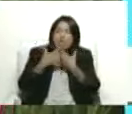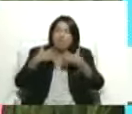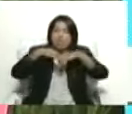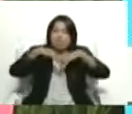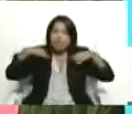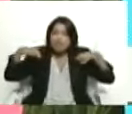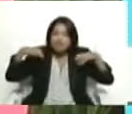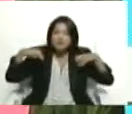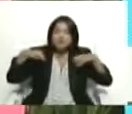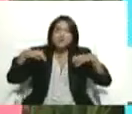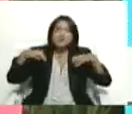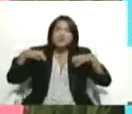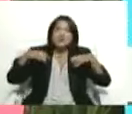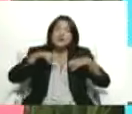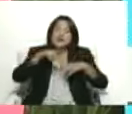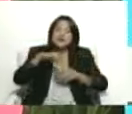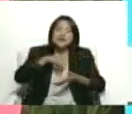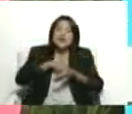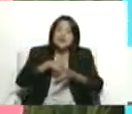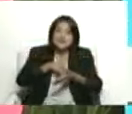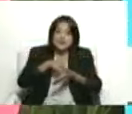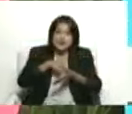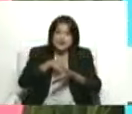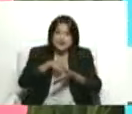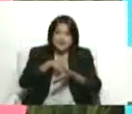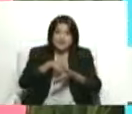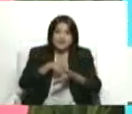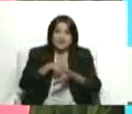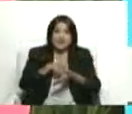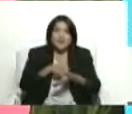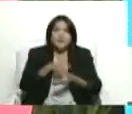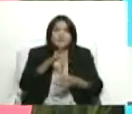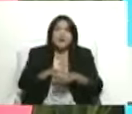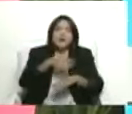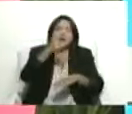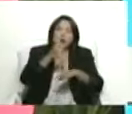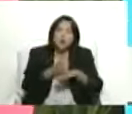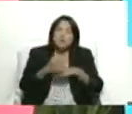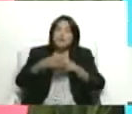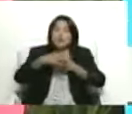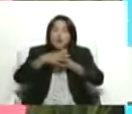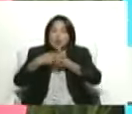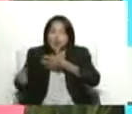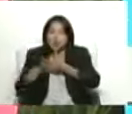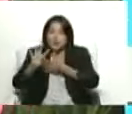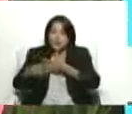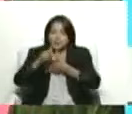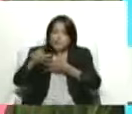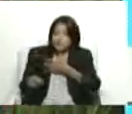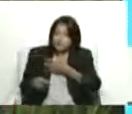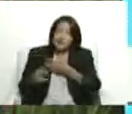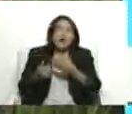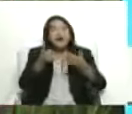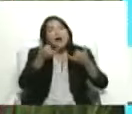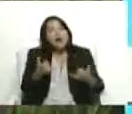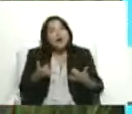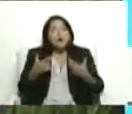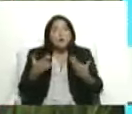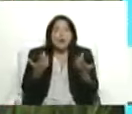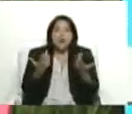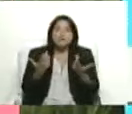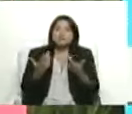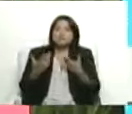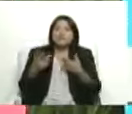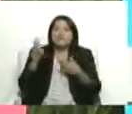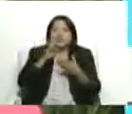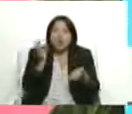entre nosotros, y ese fue el campo perfecto para perpetrar un despojo territorial. Esta vez no nos encontrarán enfrentados, esta vez se encontrarán